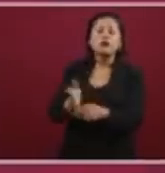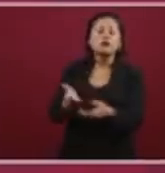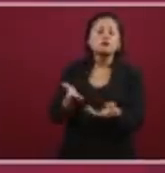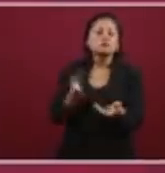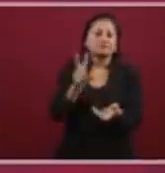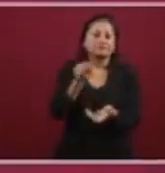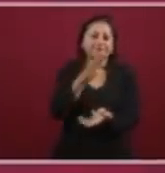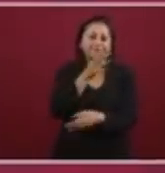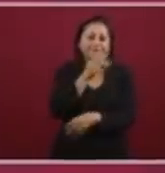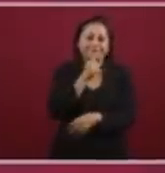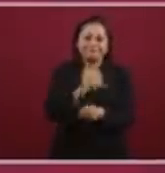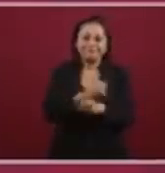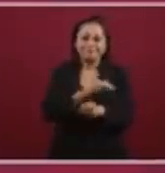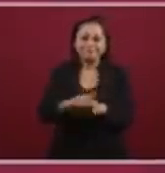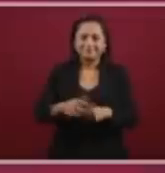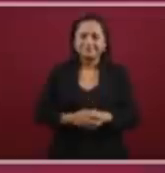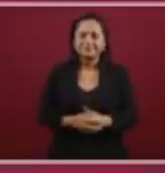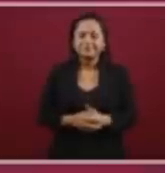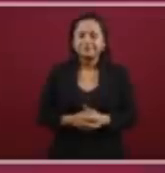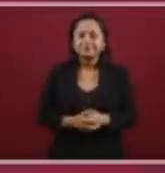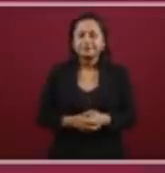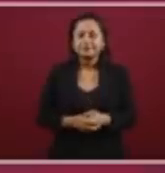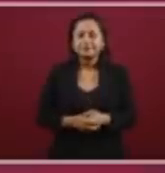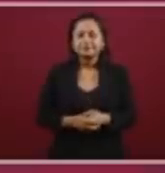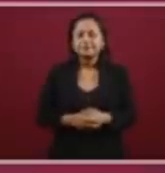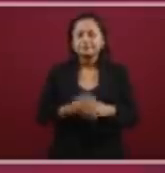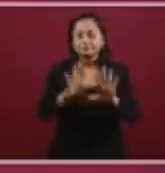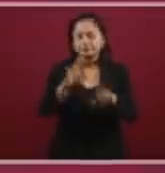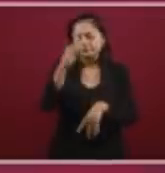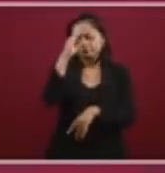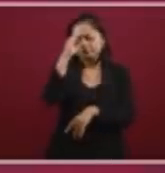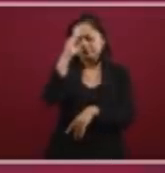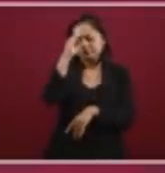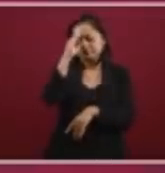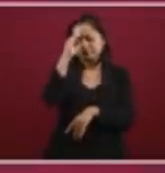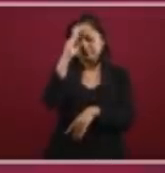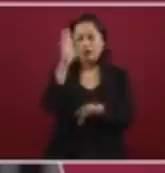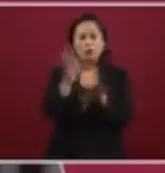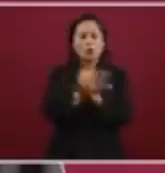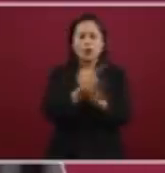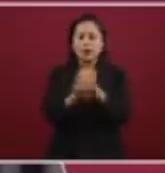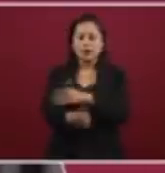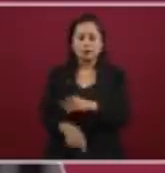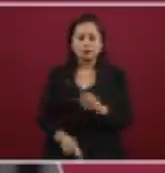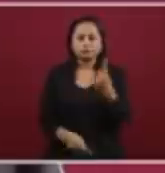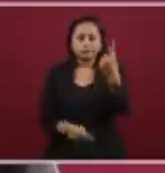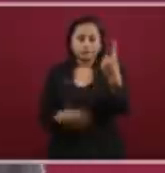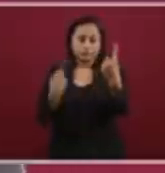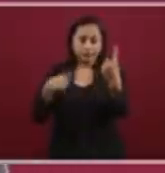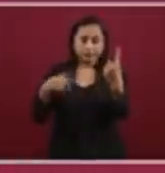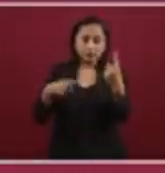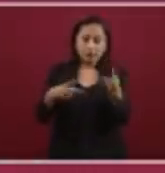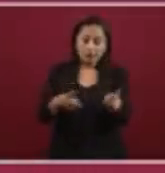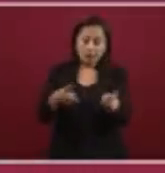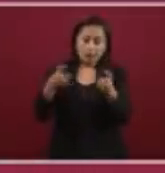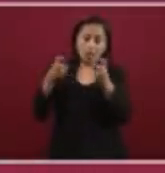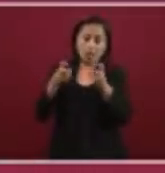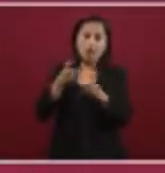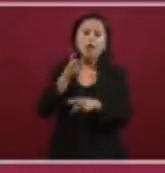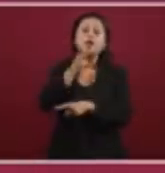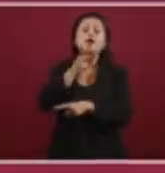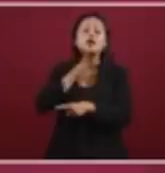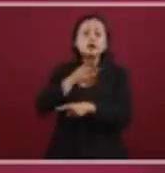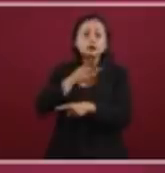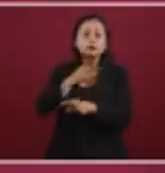imagínense un bolero de los que recogen que